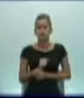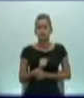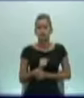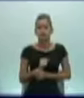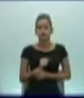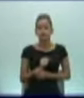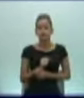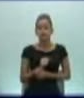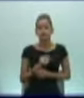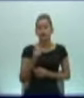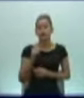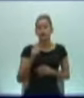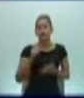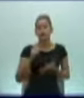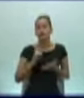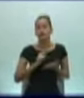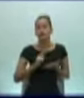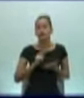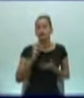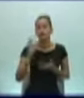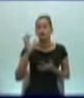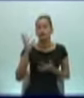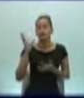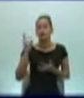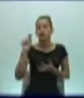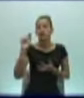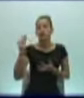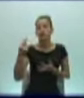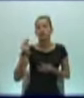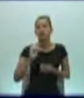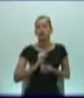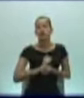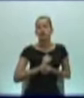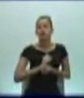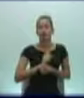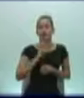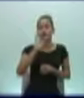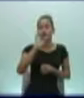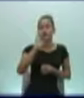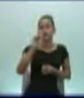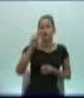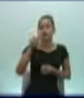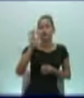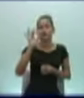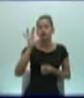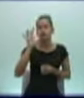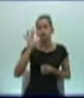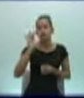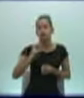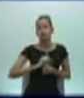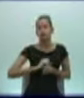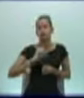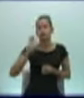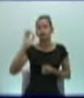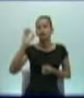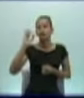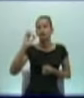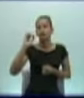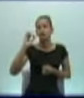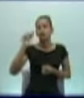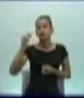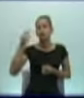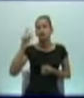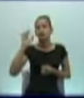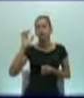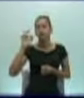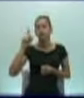en notación decimal o como expresión decimal son 15 centésimas o 0,15, 14 centésimas